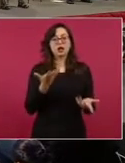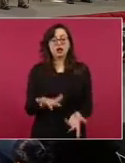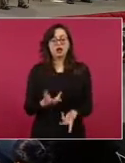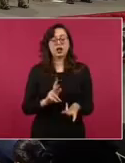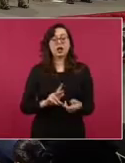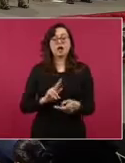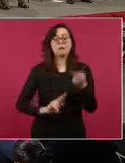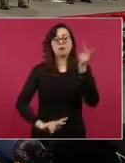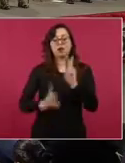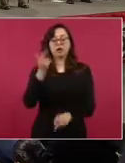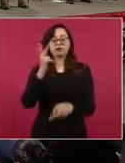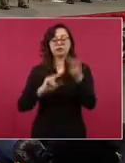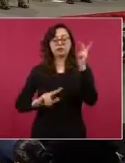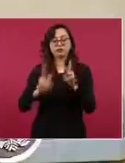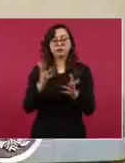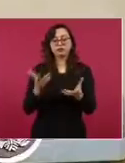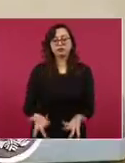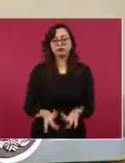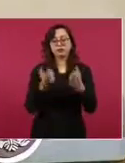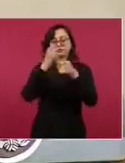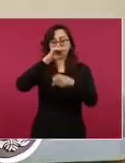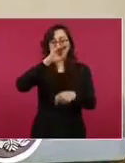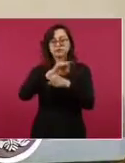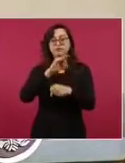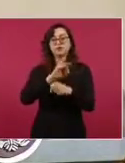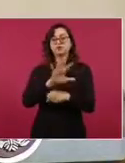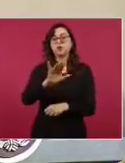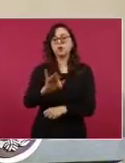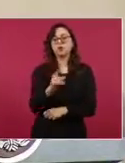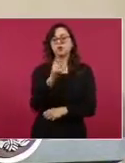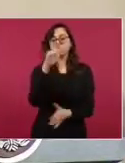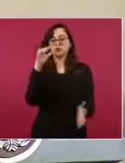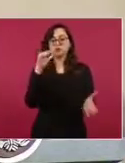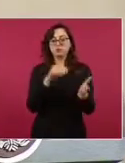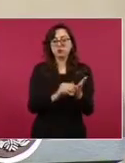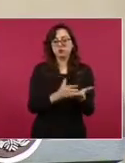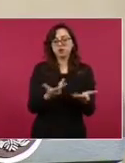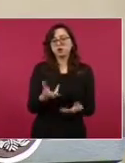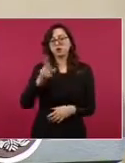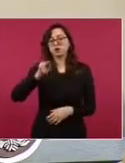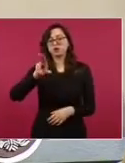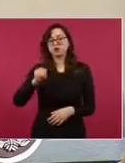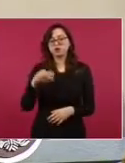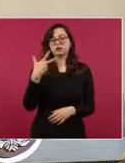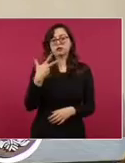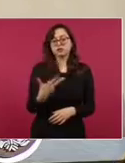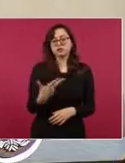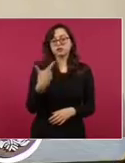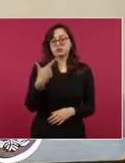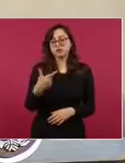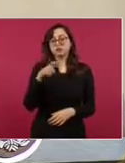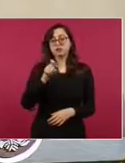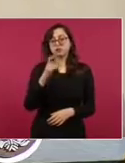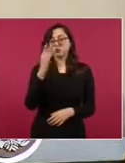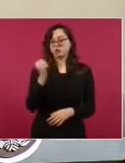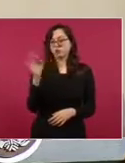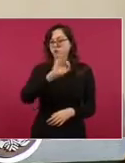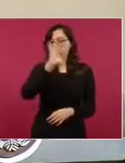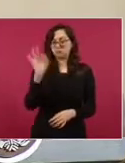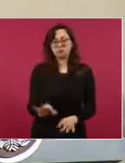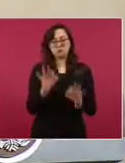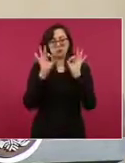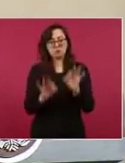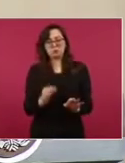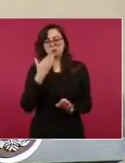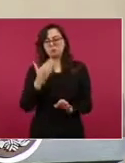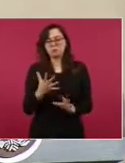siguiente: 51.021 plantas rescatadas con 87.9% de eficiencia en